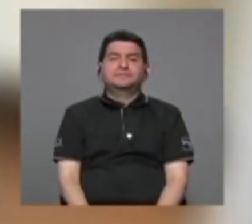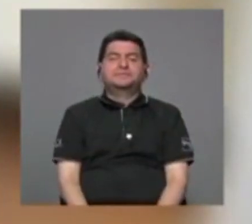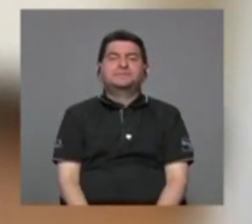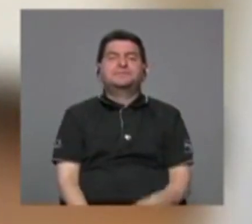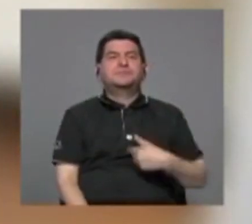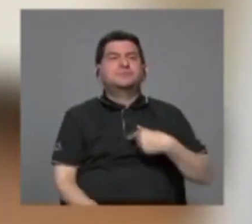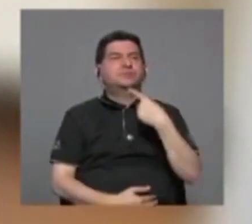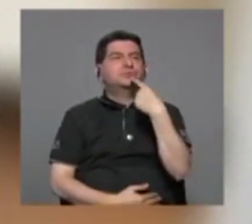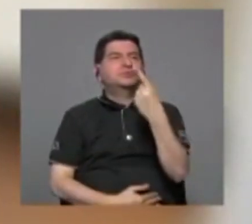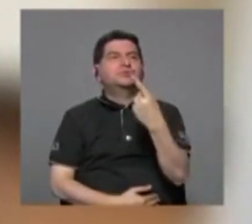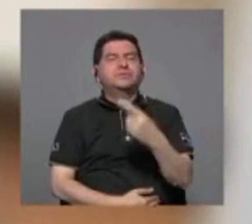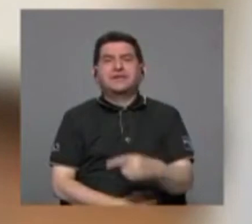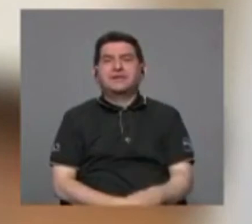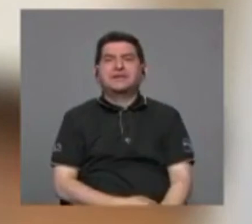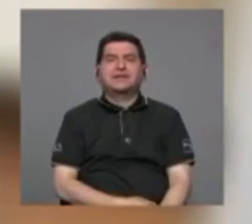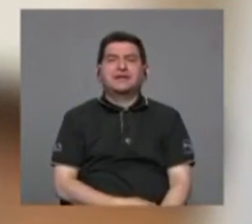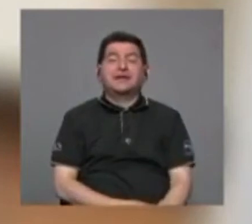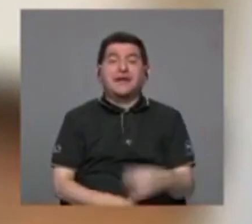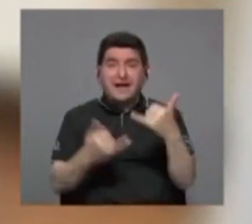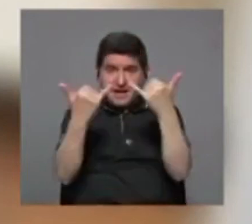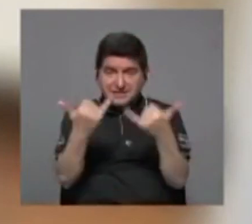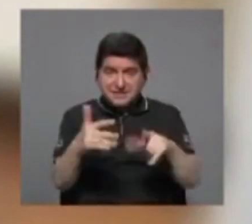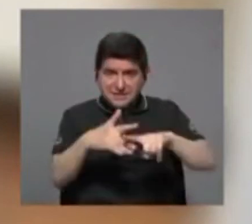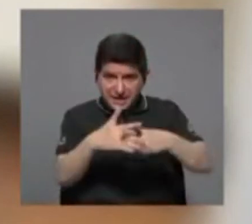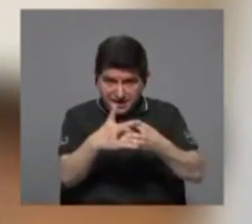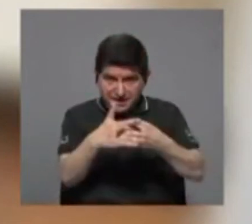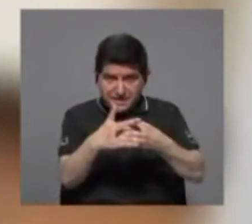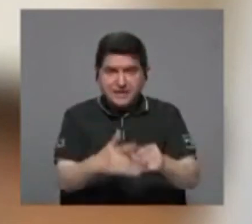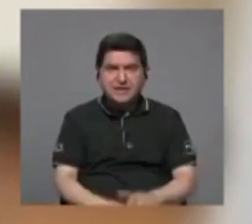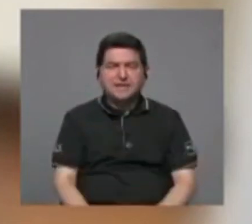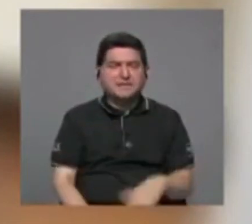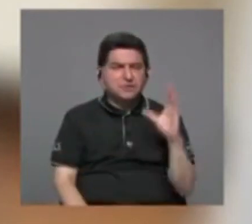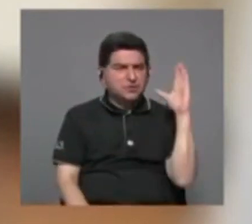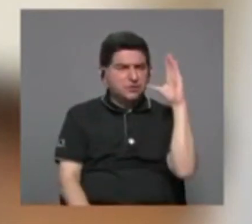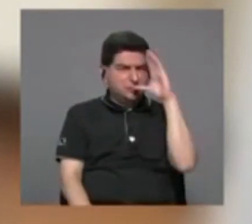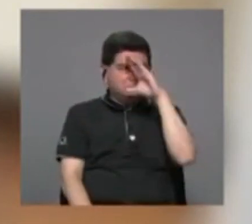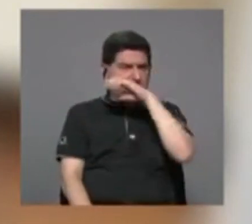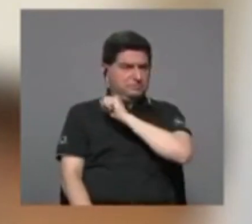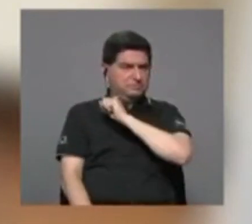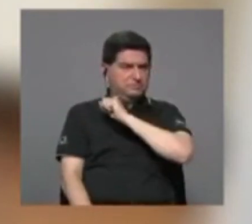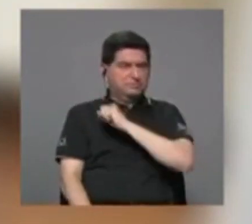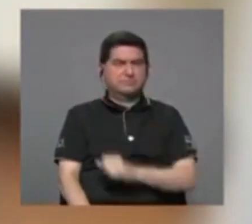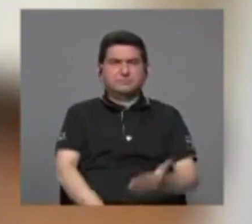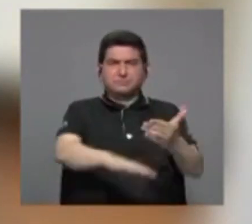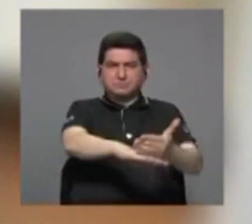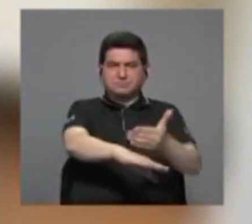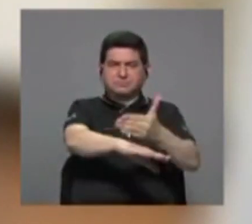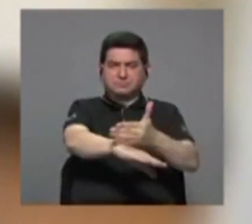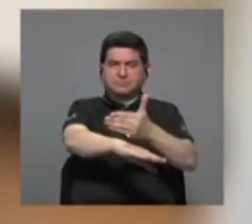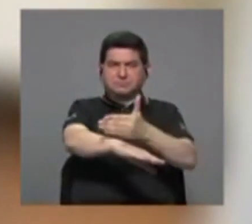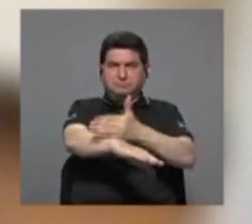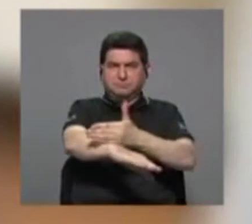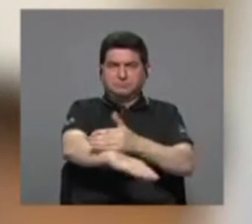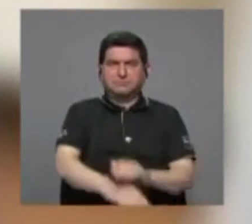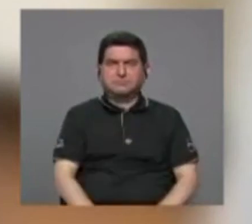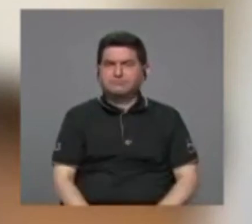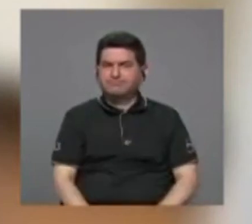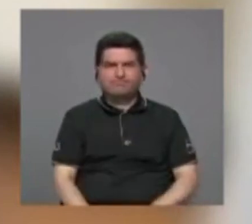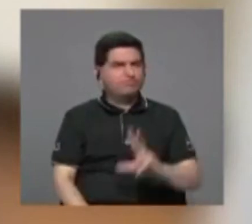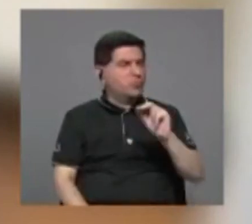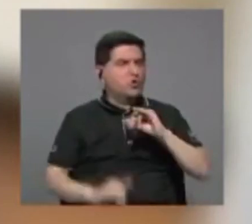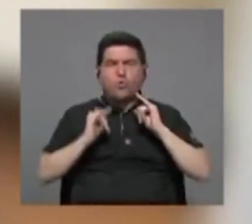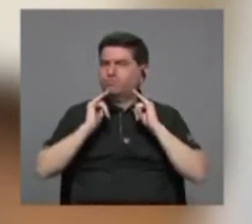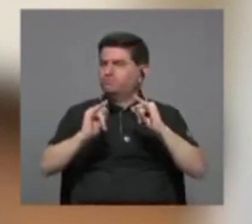diría que ya desde el principio empezamos a ver que la recuperación era